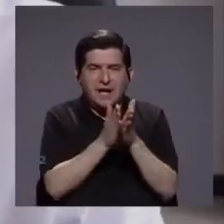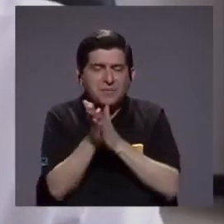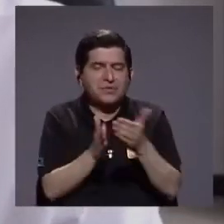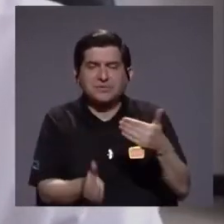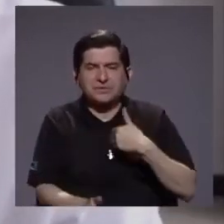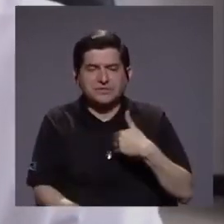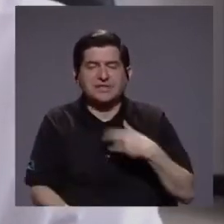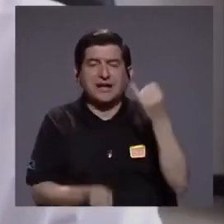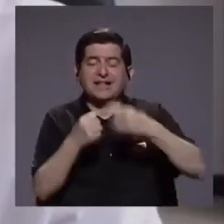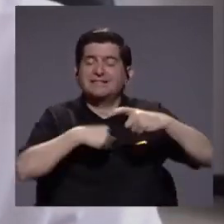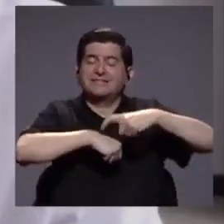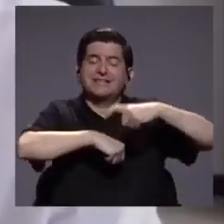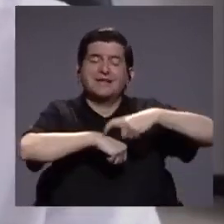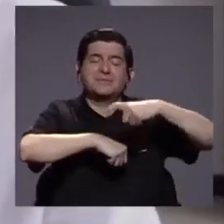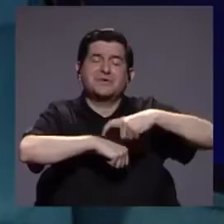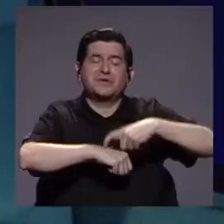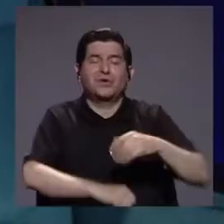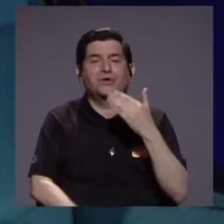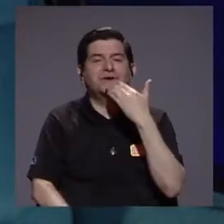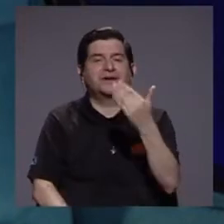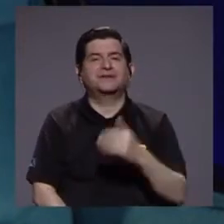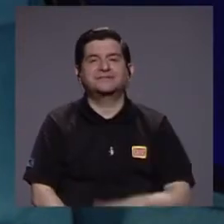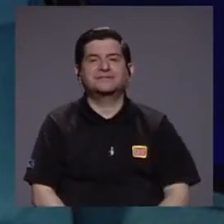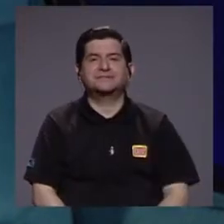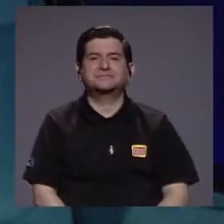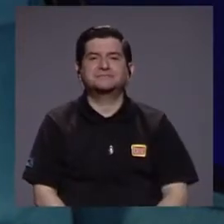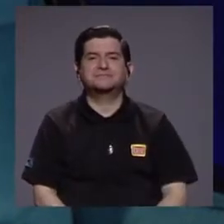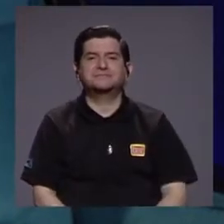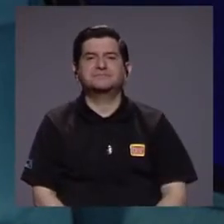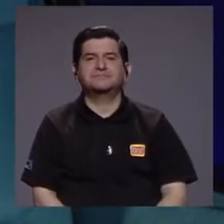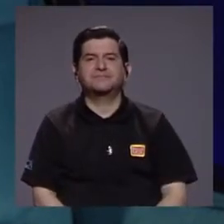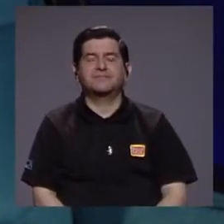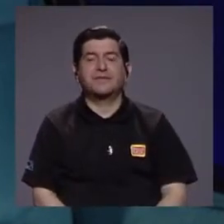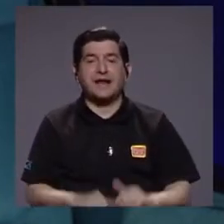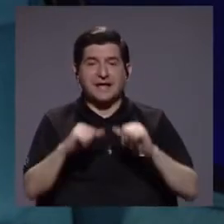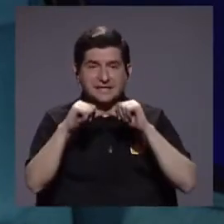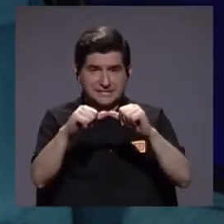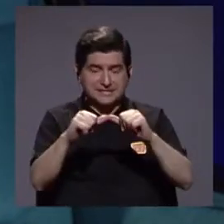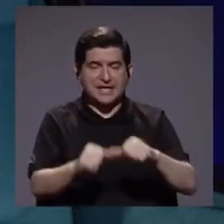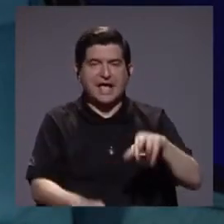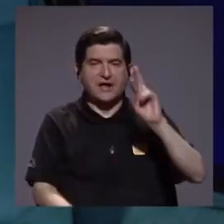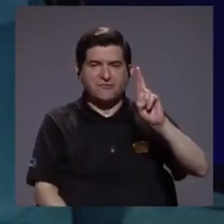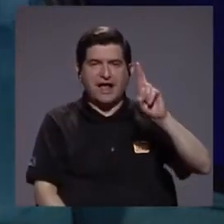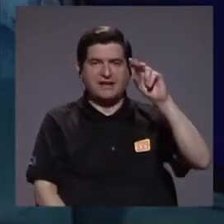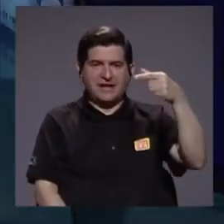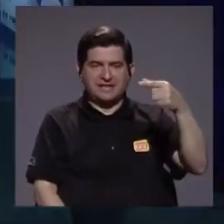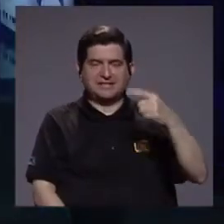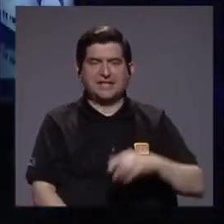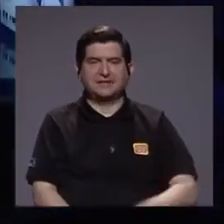tenemos, finalizo lo que debemos el tiempo. Utilizar. Muchas gracias. Continuamos con el señor Ralph García.